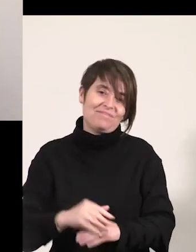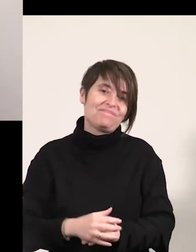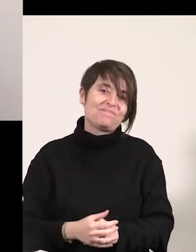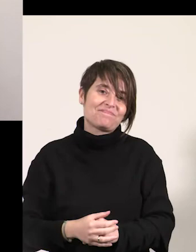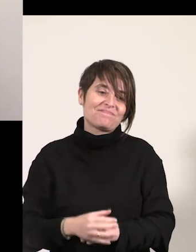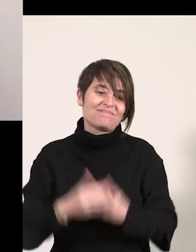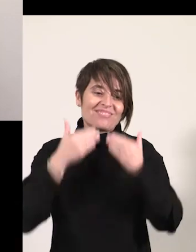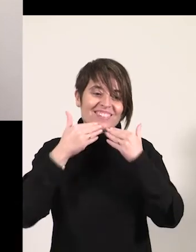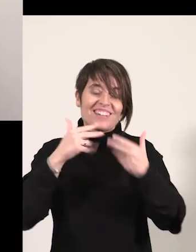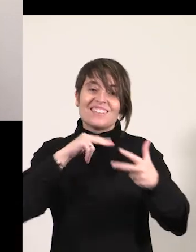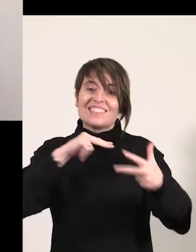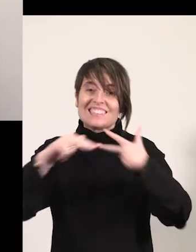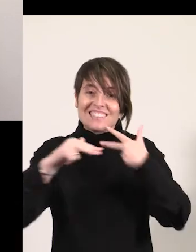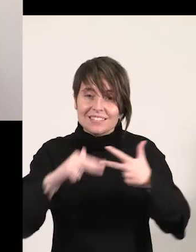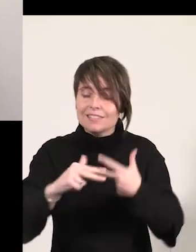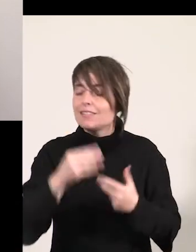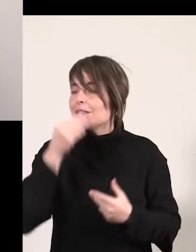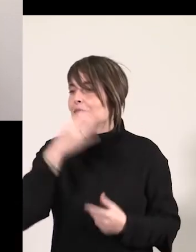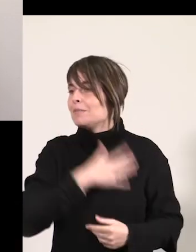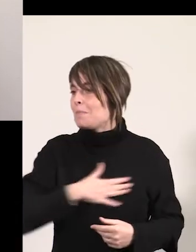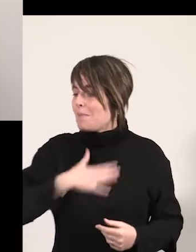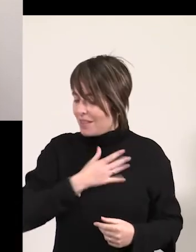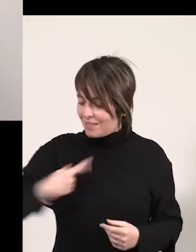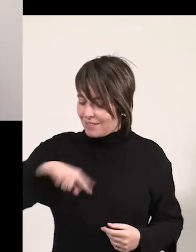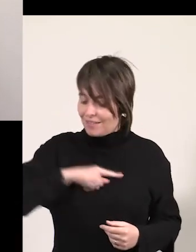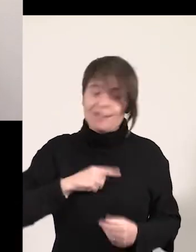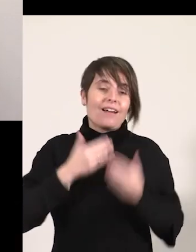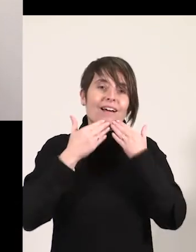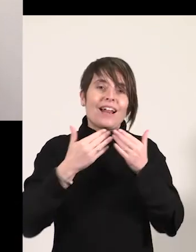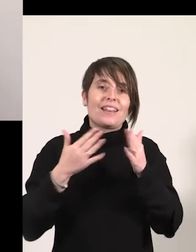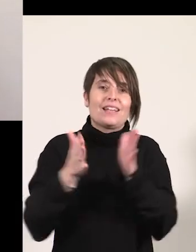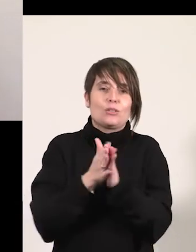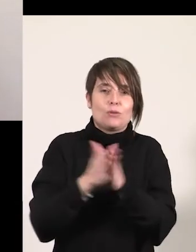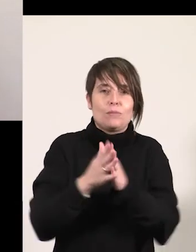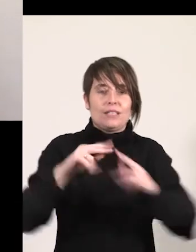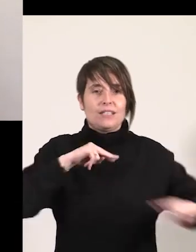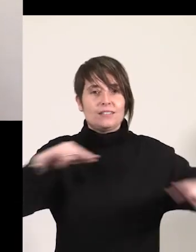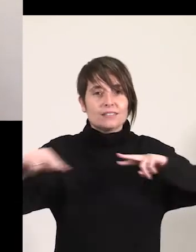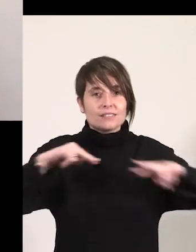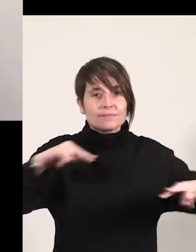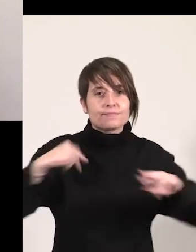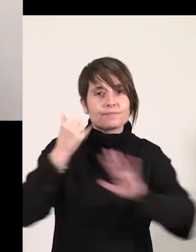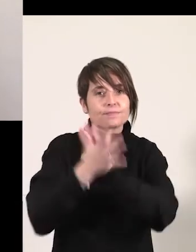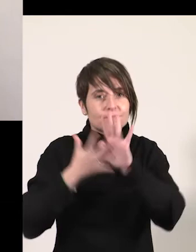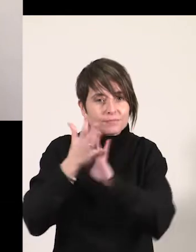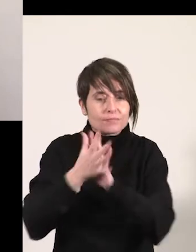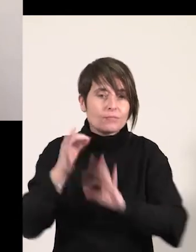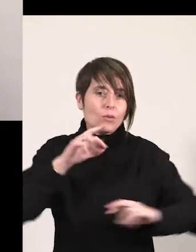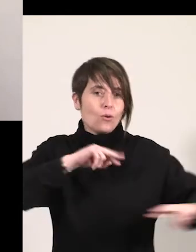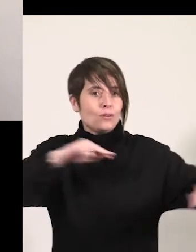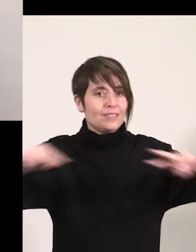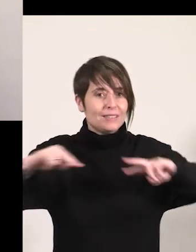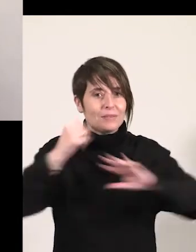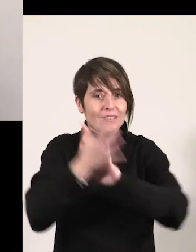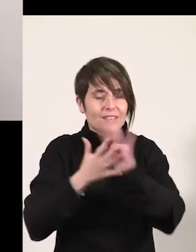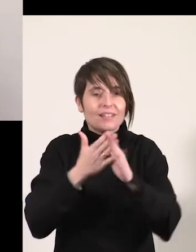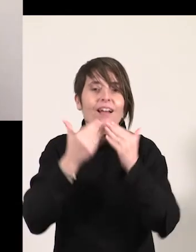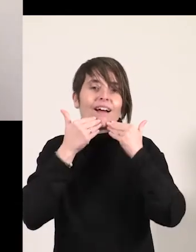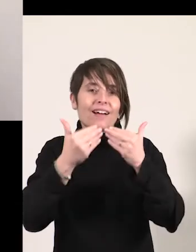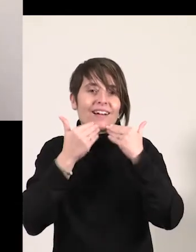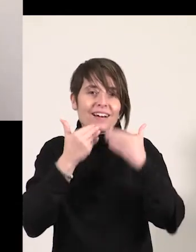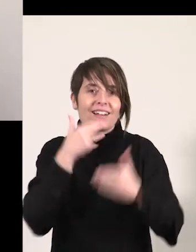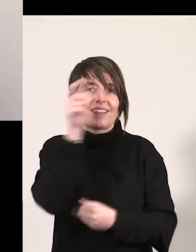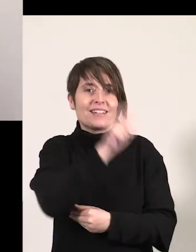auténtico placer. Es que ricasco, ondo izan, agur. Ricasco, el placer ha sido mío. Muchísimas gracias también a las compañeras que han estado traduciendo en lengua de